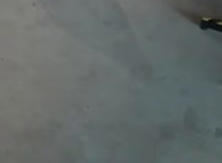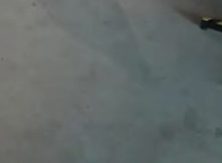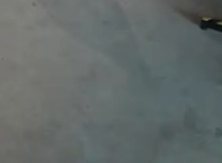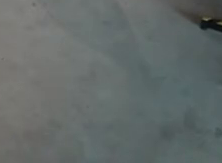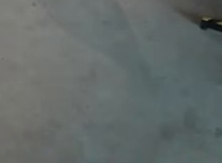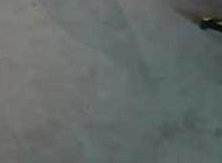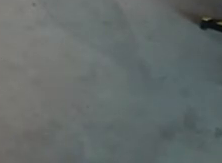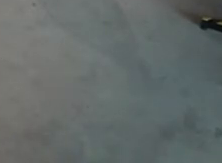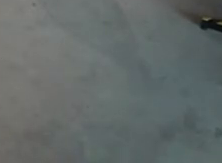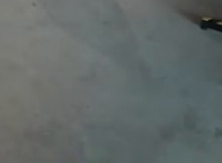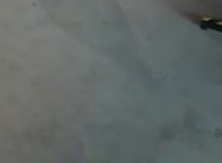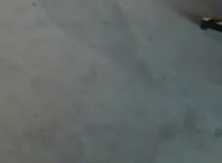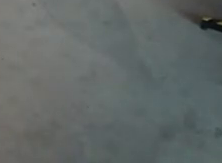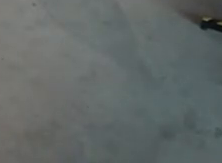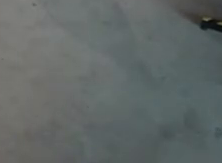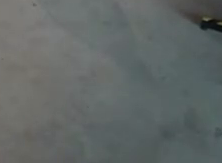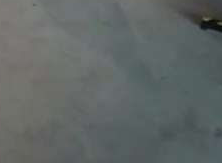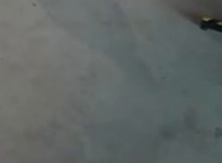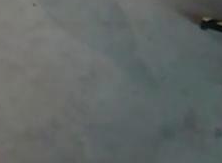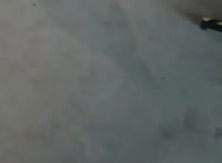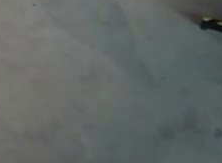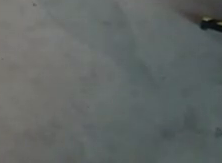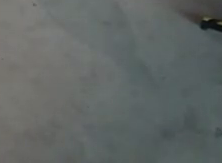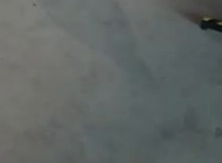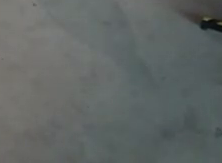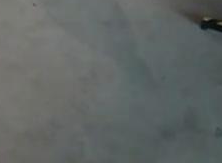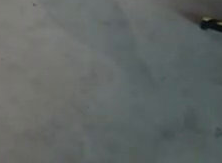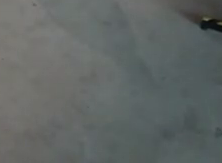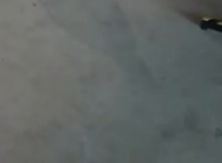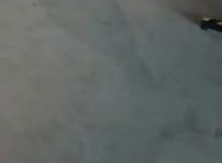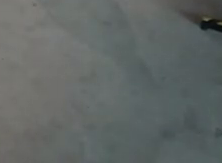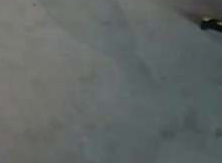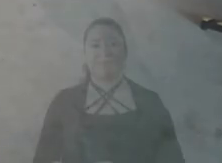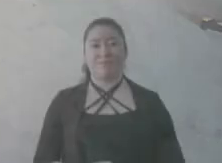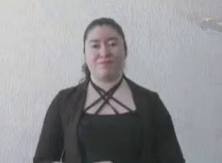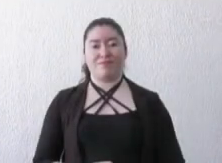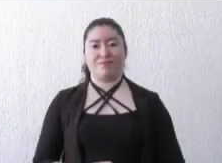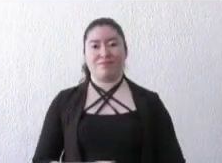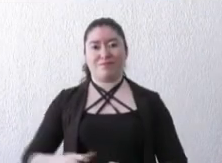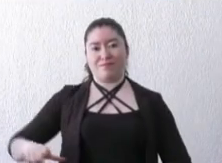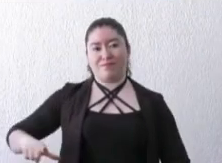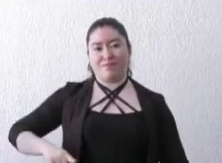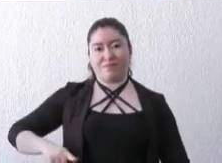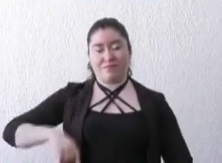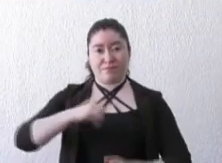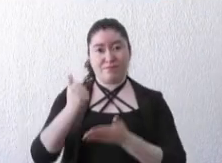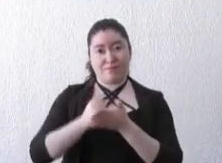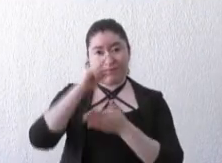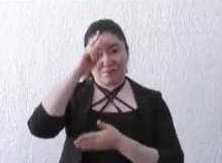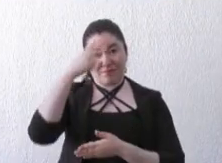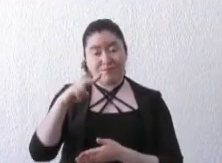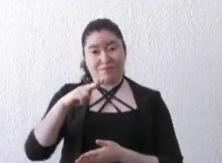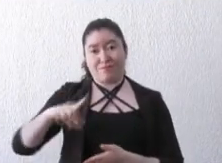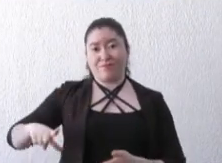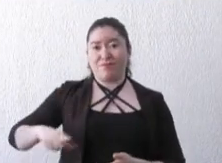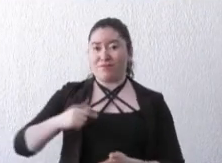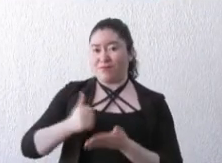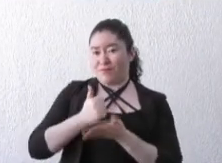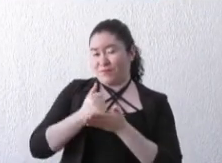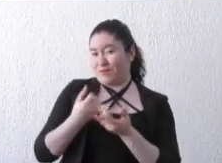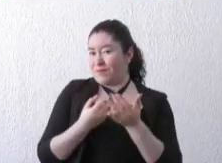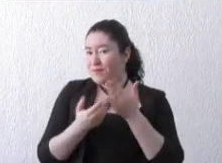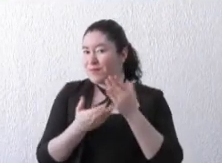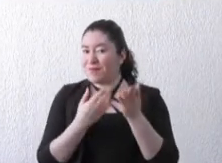Muy buenas tardes, tengan todas y todos ustedes. El gobierno de la Ciudad de México, ciudad innovadora y de